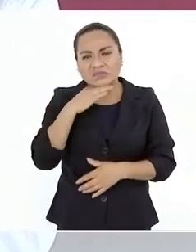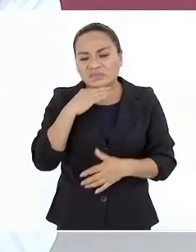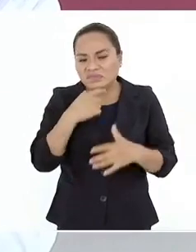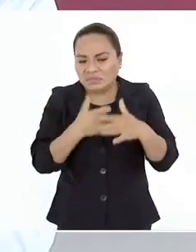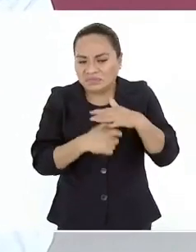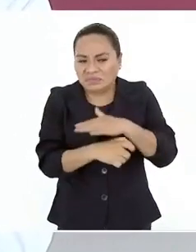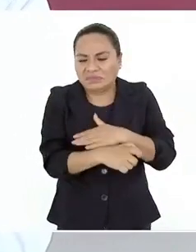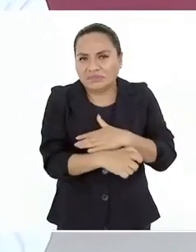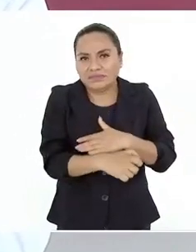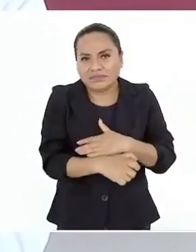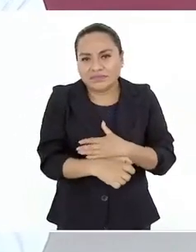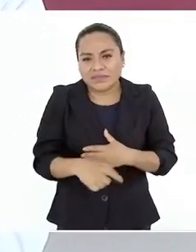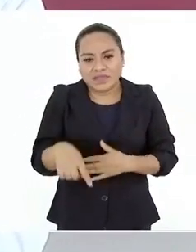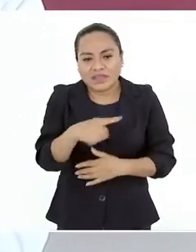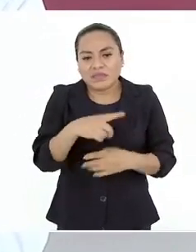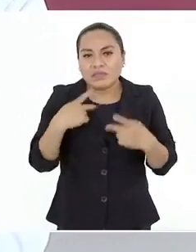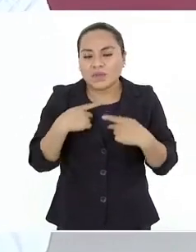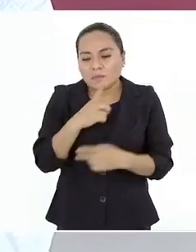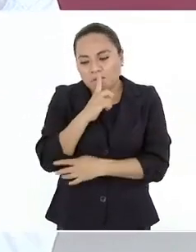decirles nada.